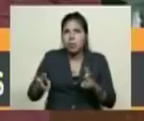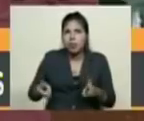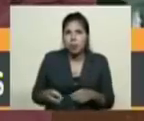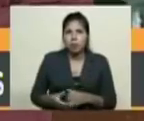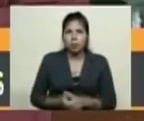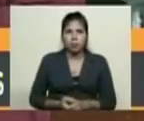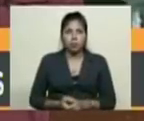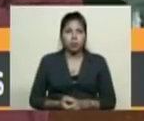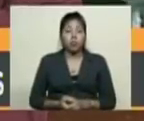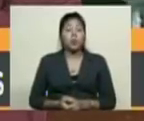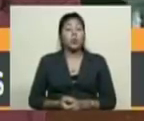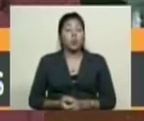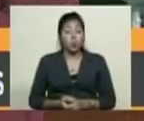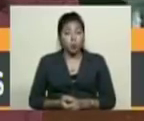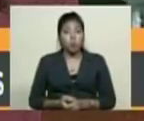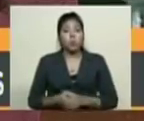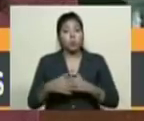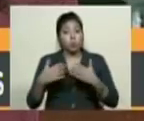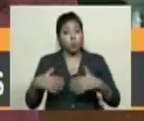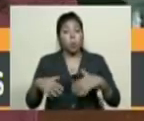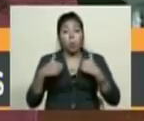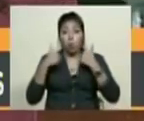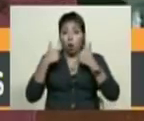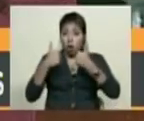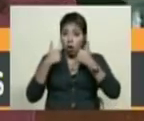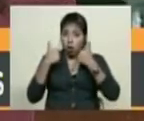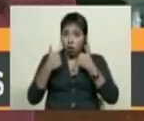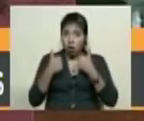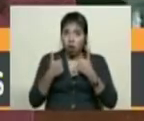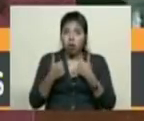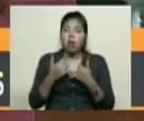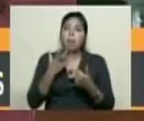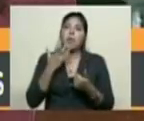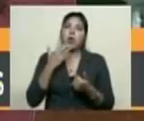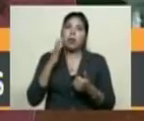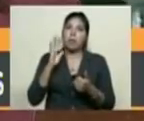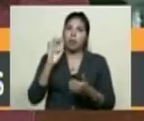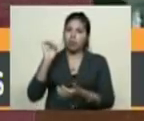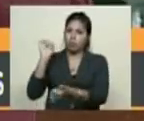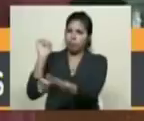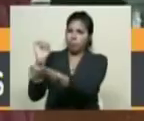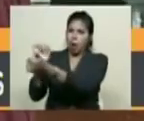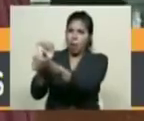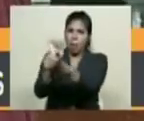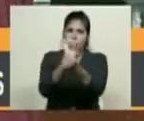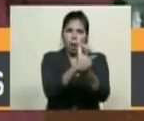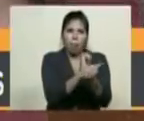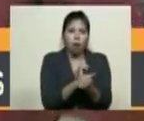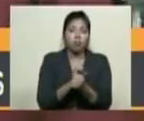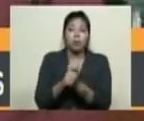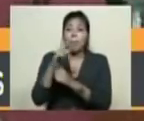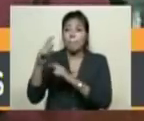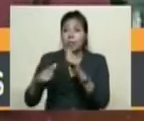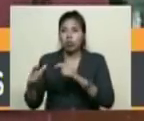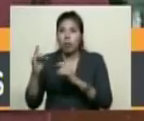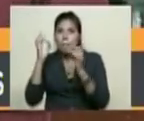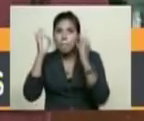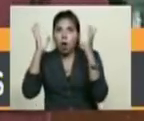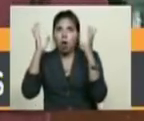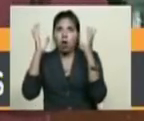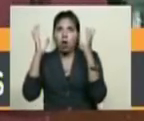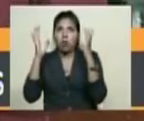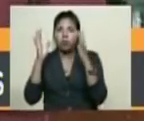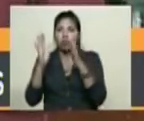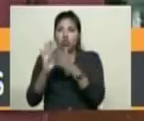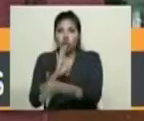Ha sido muy efectiva para capturar a los autores intelectuales